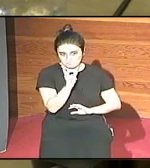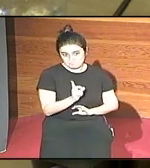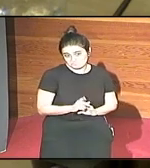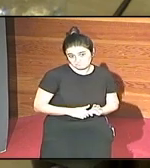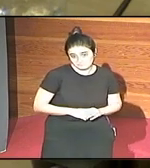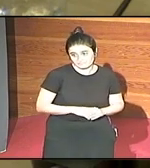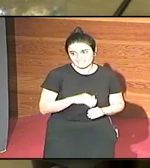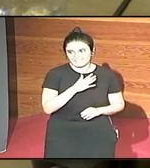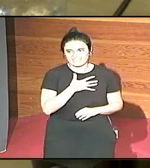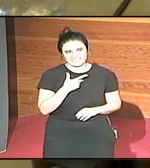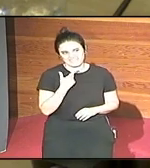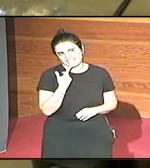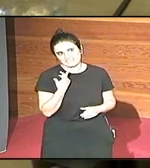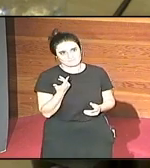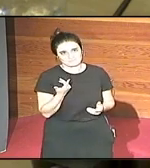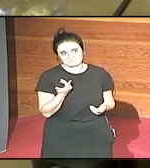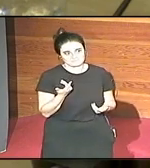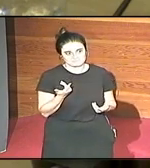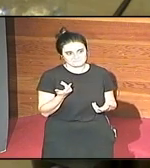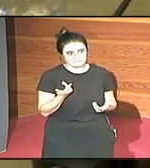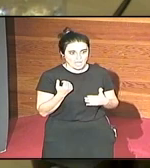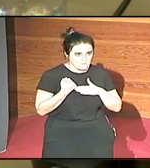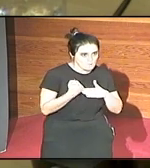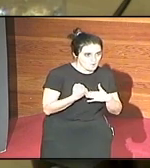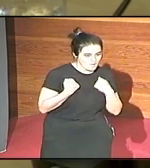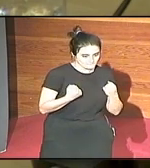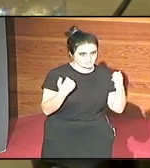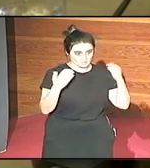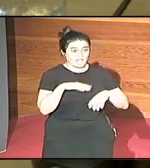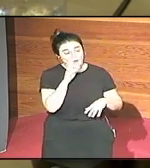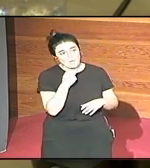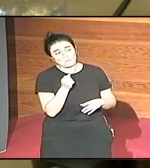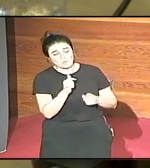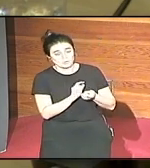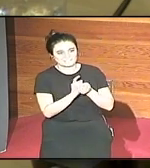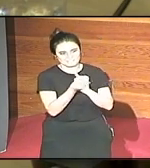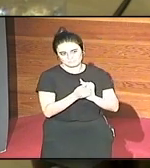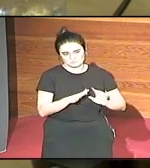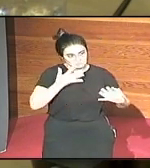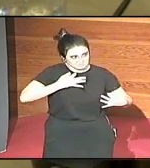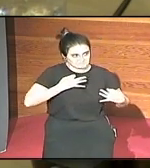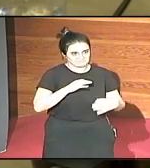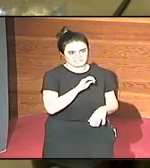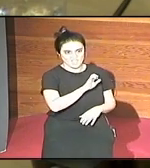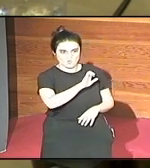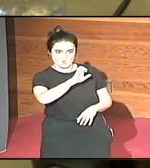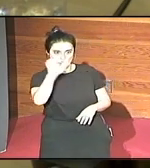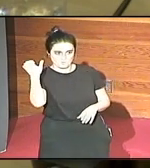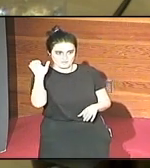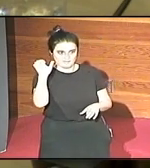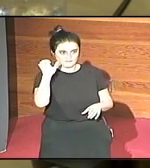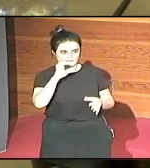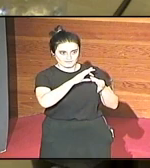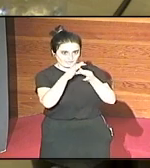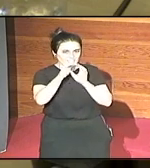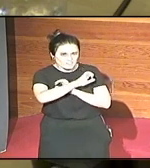No hay un apoyo muy amplio. Ahora ha cambiado un poco, pero no hay un apoyo muy amplio en los ciudadanos de la Unión Europea